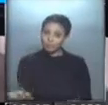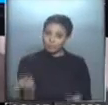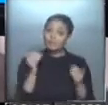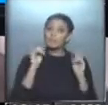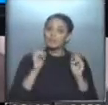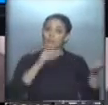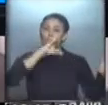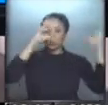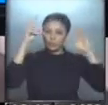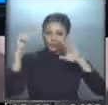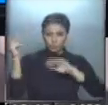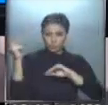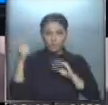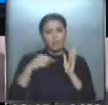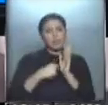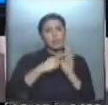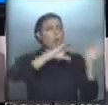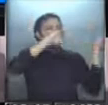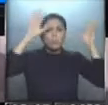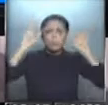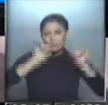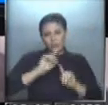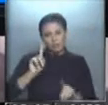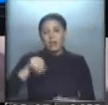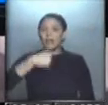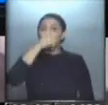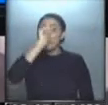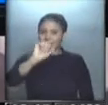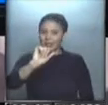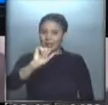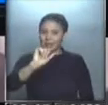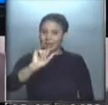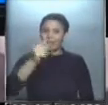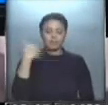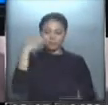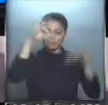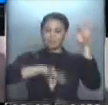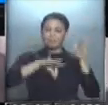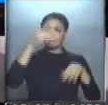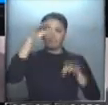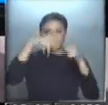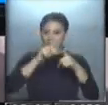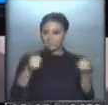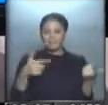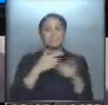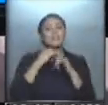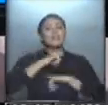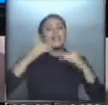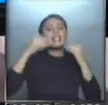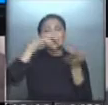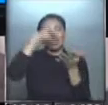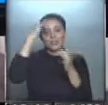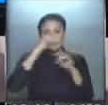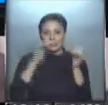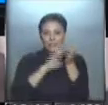bastante nubosidad pero no totalmente cubierto y el domingo botamos sin lluvia esa información del